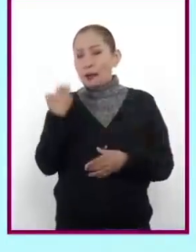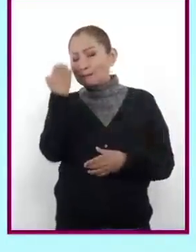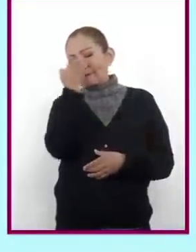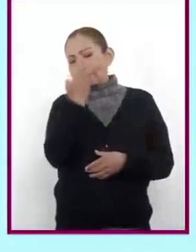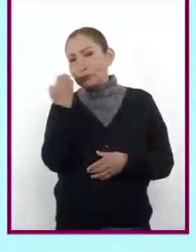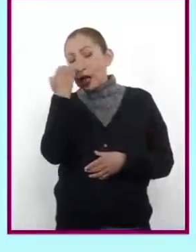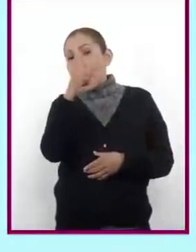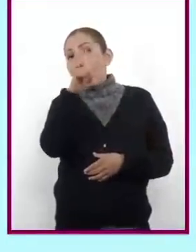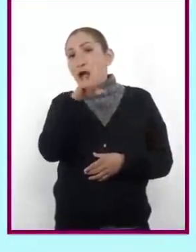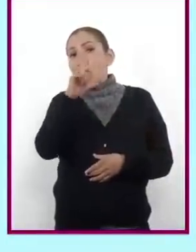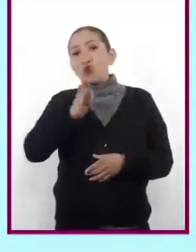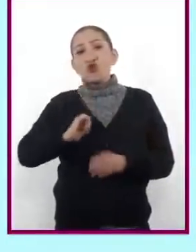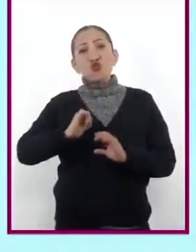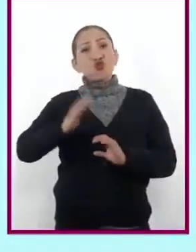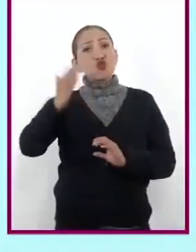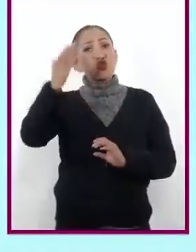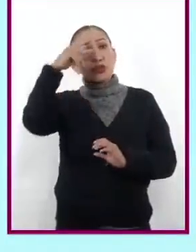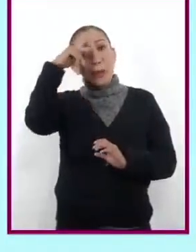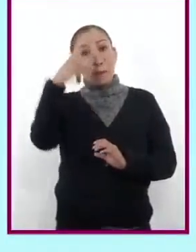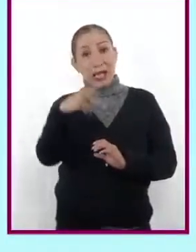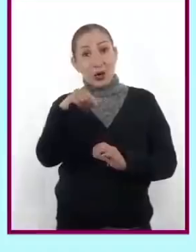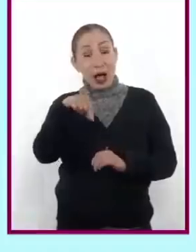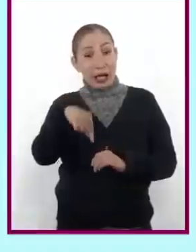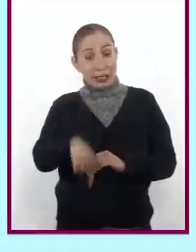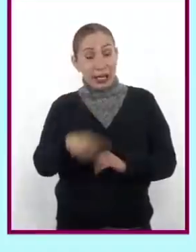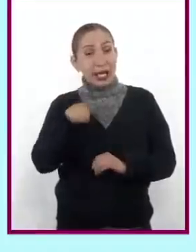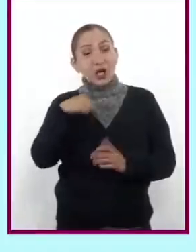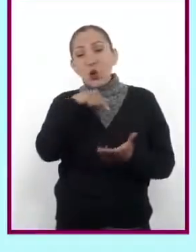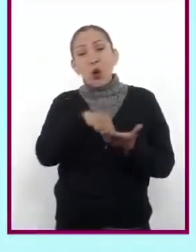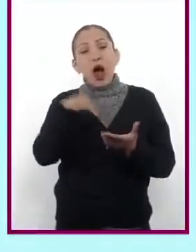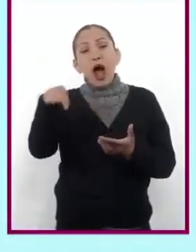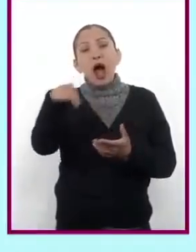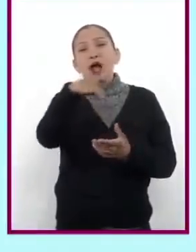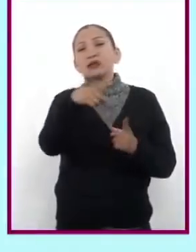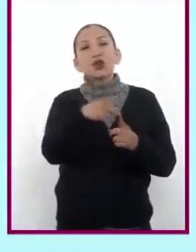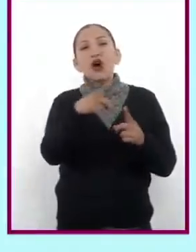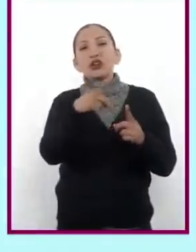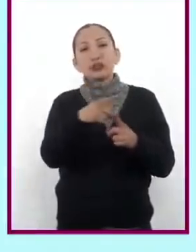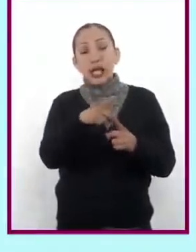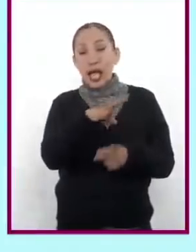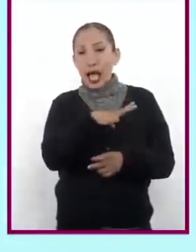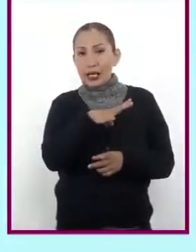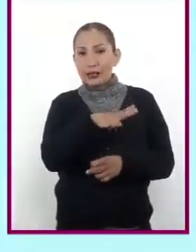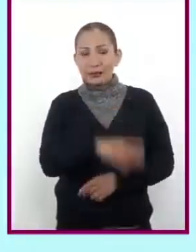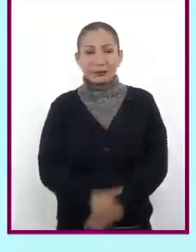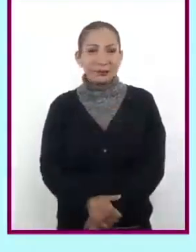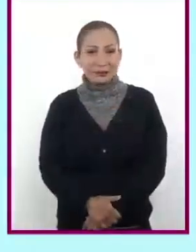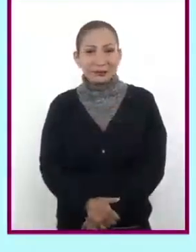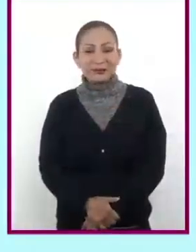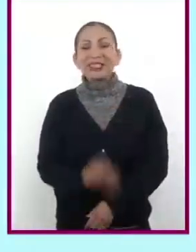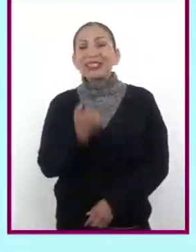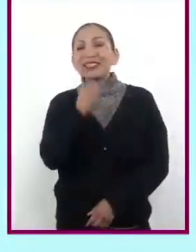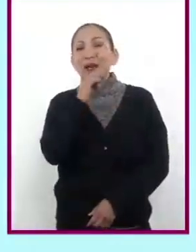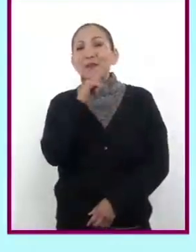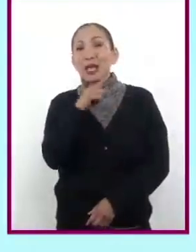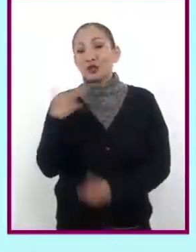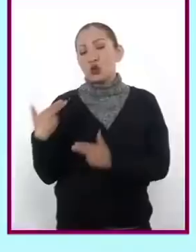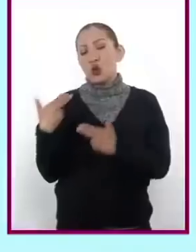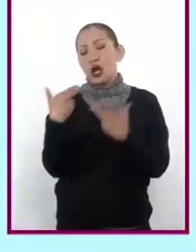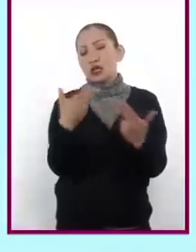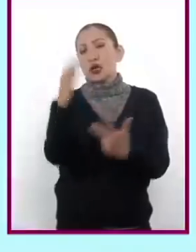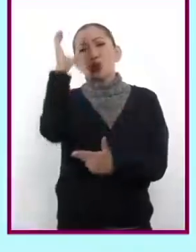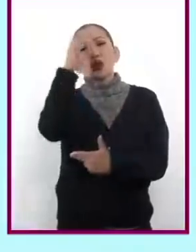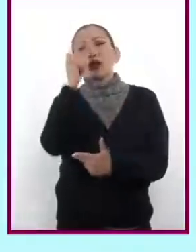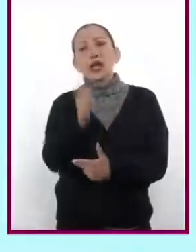exploraremos lenguas originarias que se hablan en México y las zonas geográficas en las que se ubican, así como su herencia